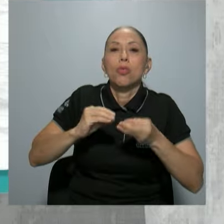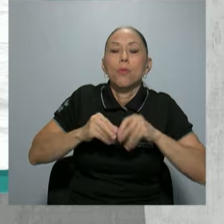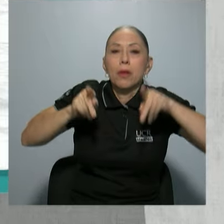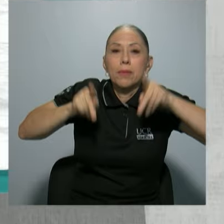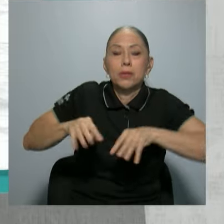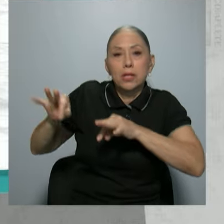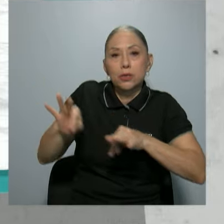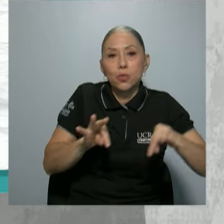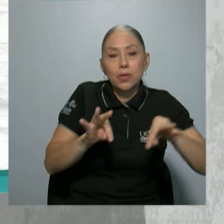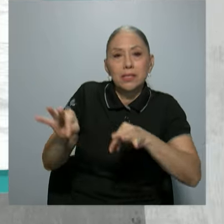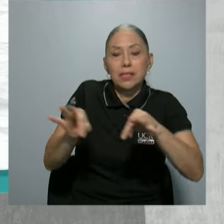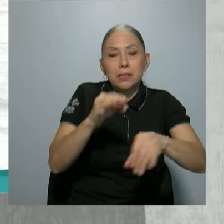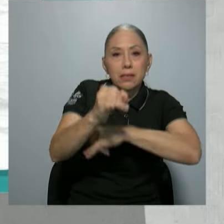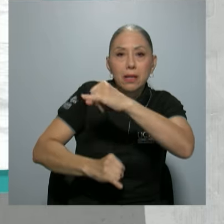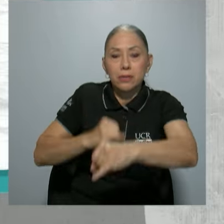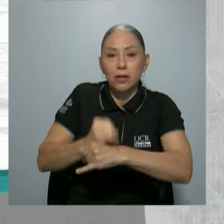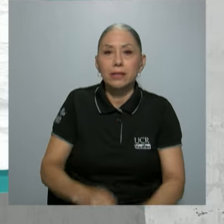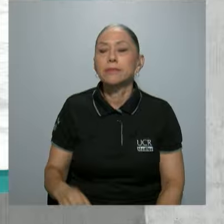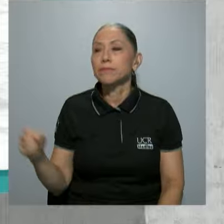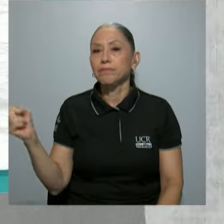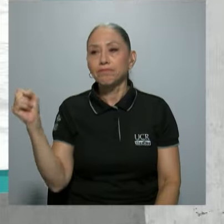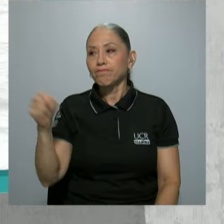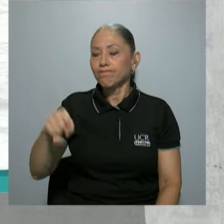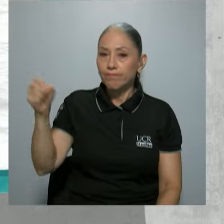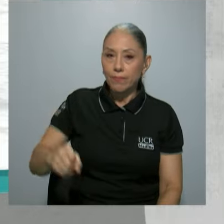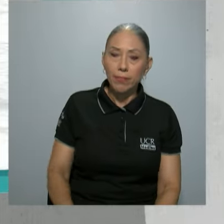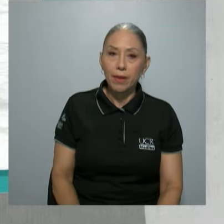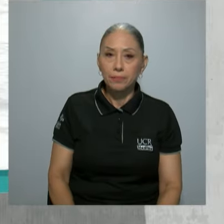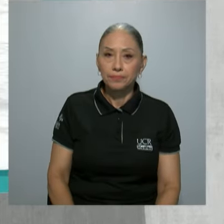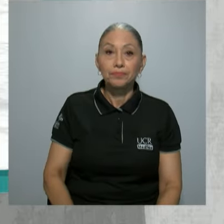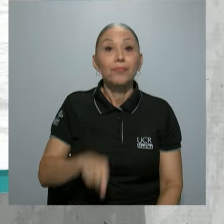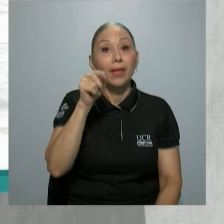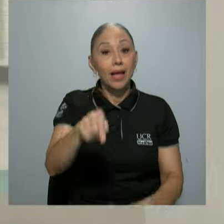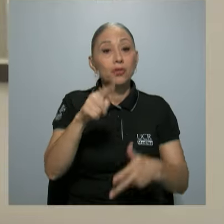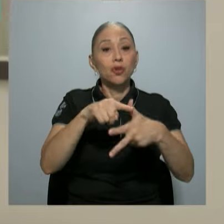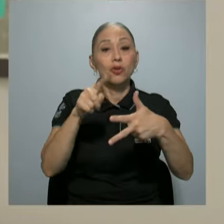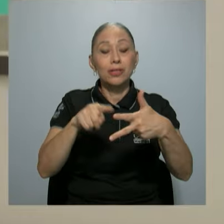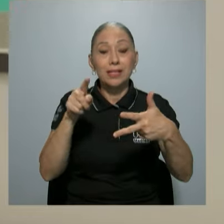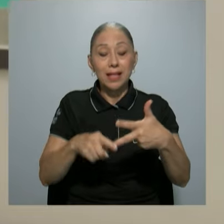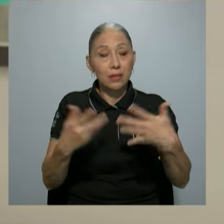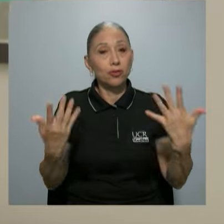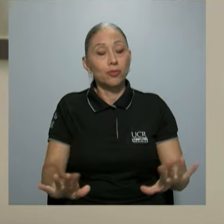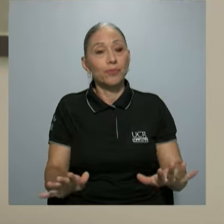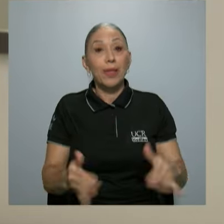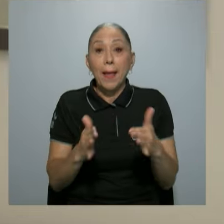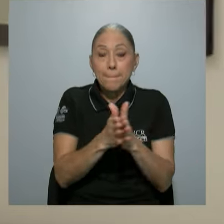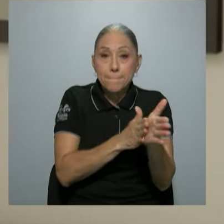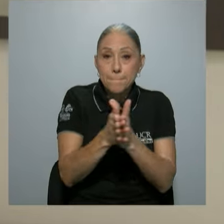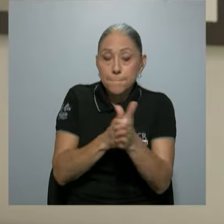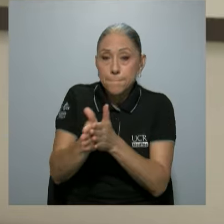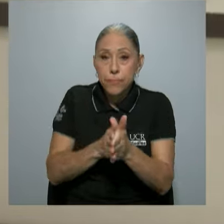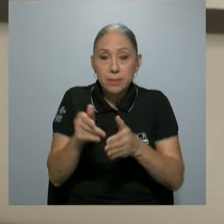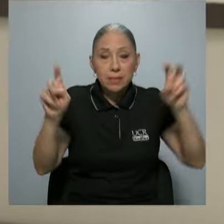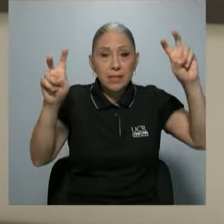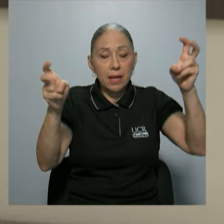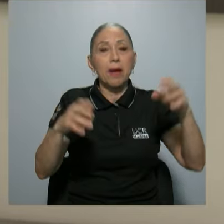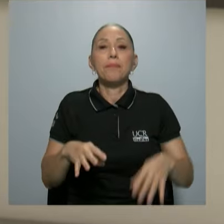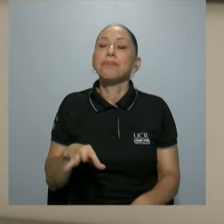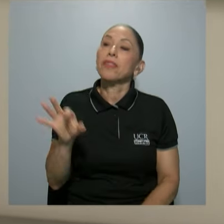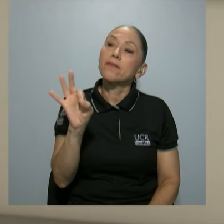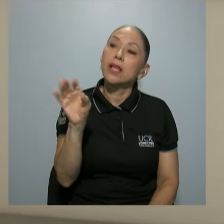turistas internacionales. Así es. Esos son los datos. Y preguntando, y aprovechando este tema, Fernando